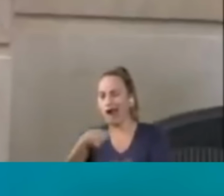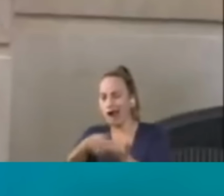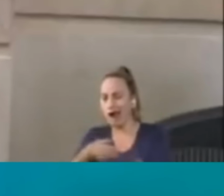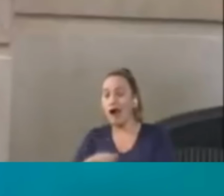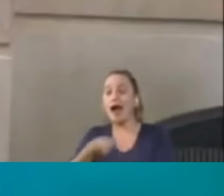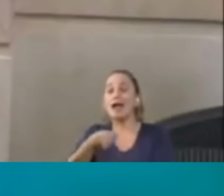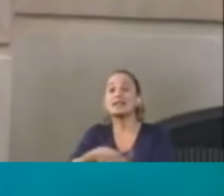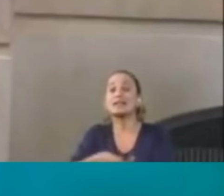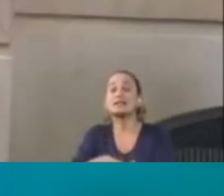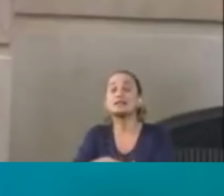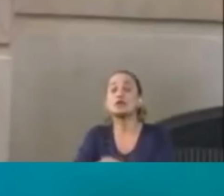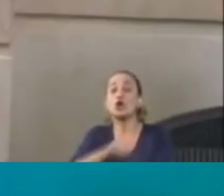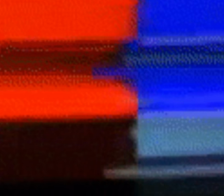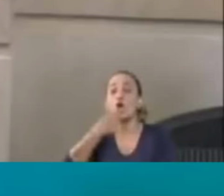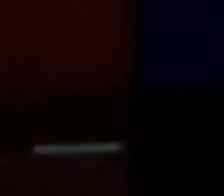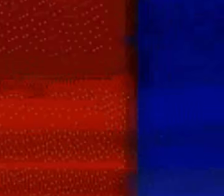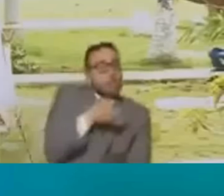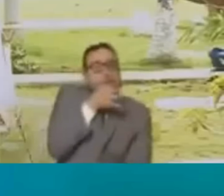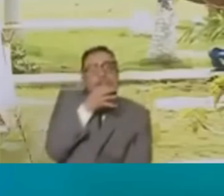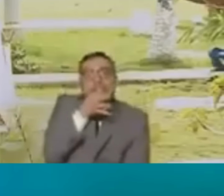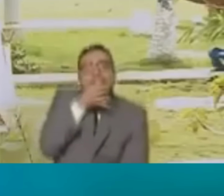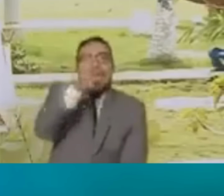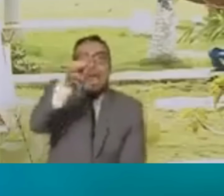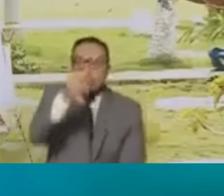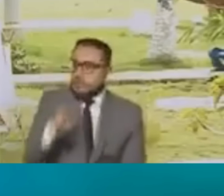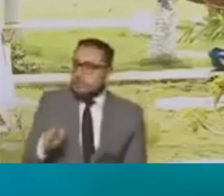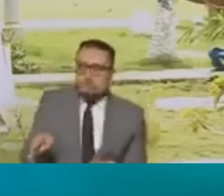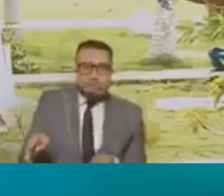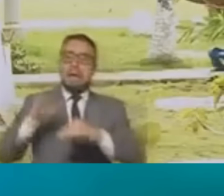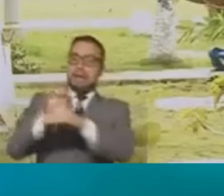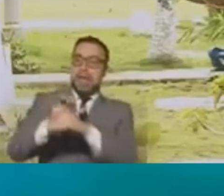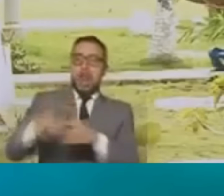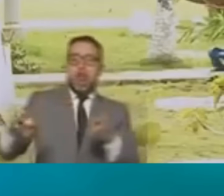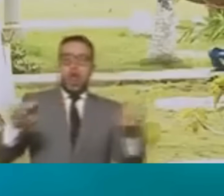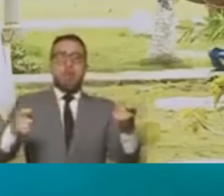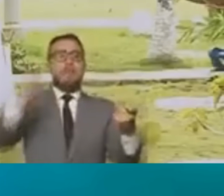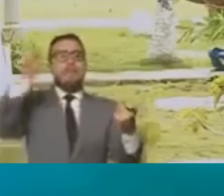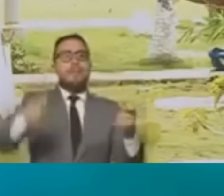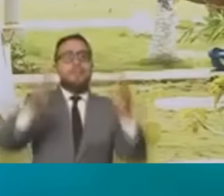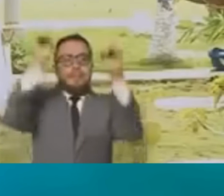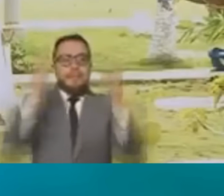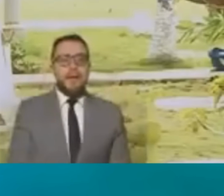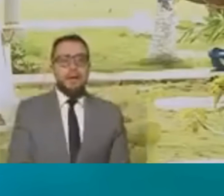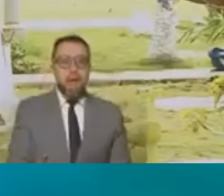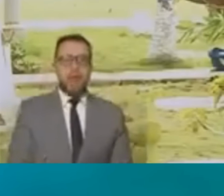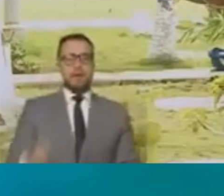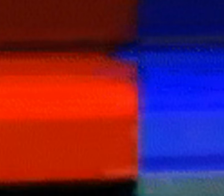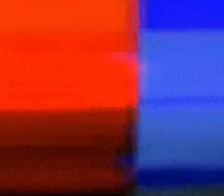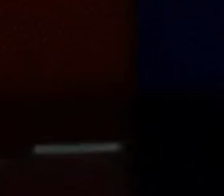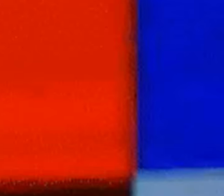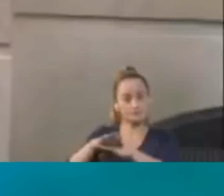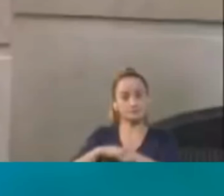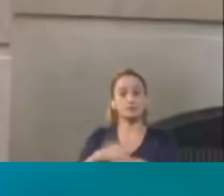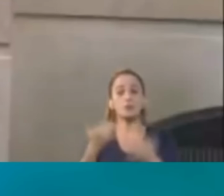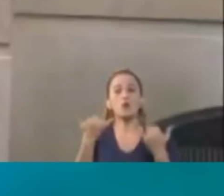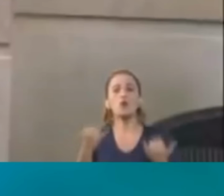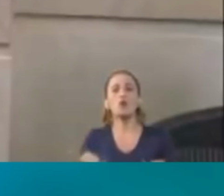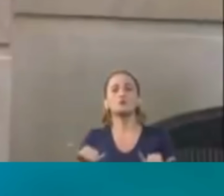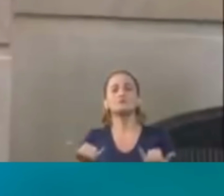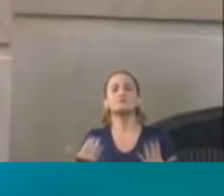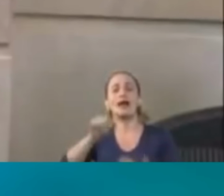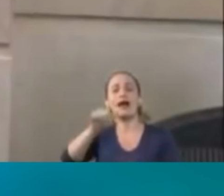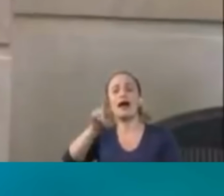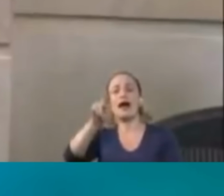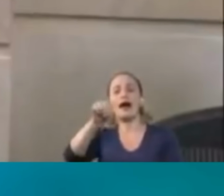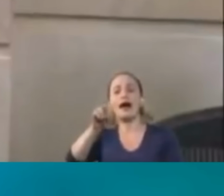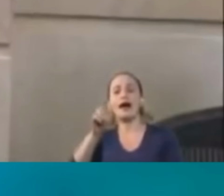de Álvaro Uribe Vélez. Y que las entidades de control tomaran siquiera una decisión al respecto. Hoy, ¿dónde está Andrés